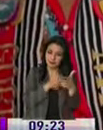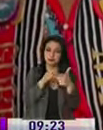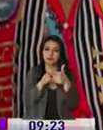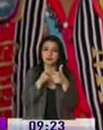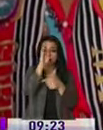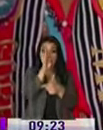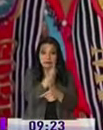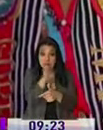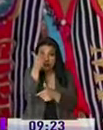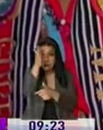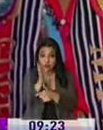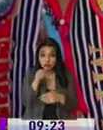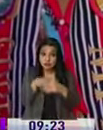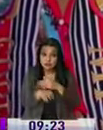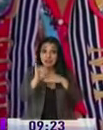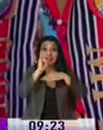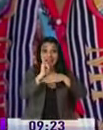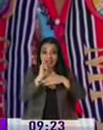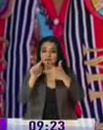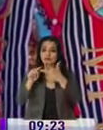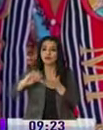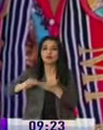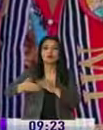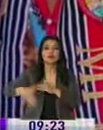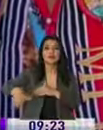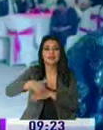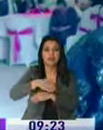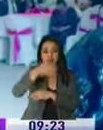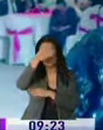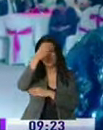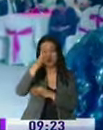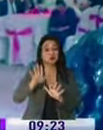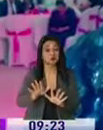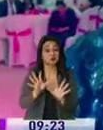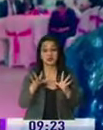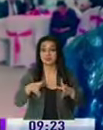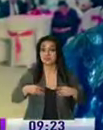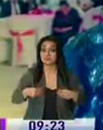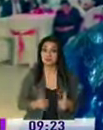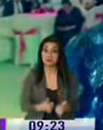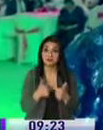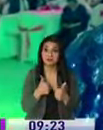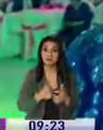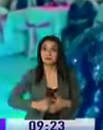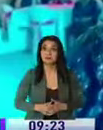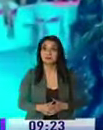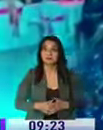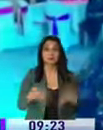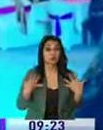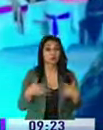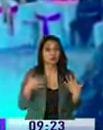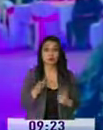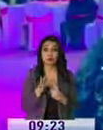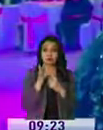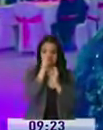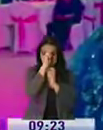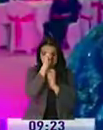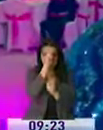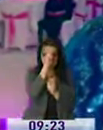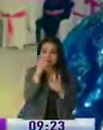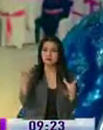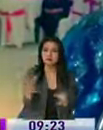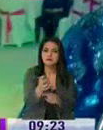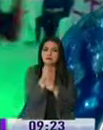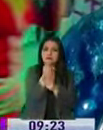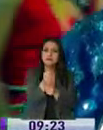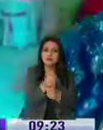la bendición de Dios en la iglesia y lo que es aquí ancestralmente. Eso para nosotros ha sido un realce prácticamente del haber